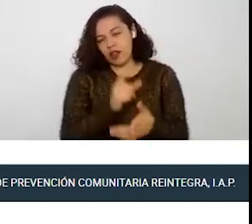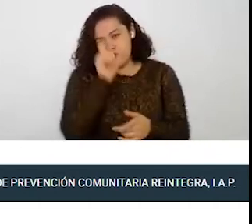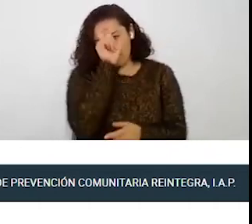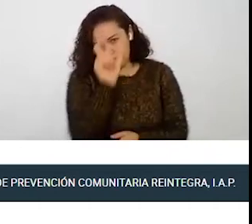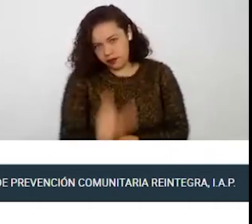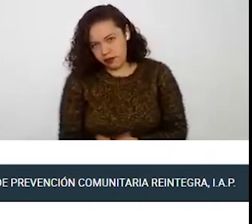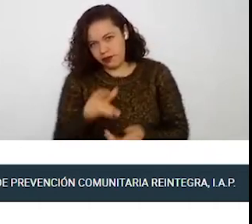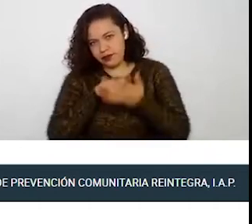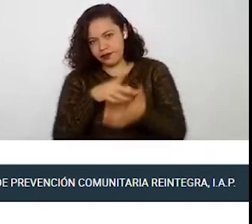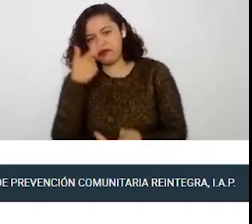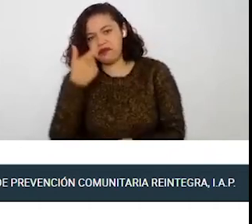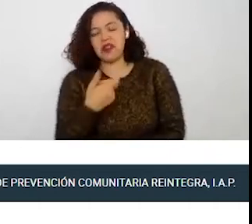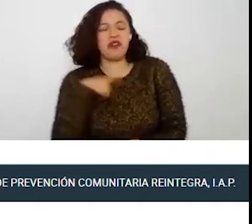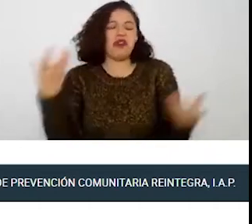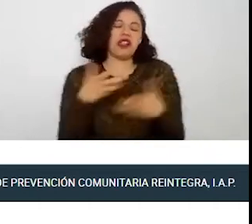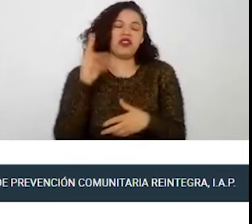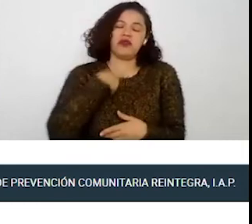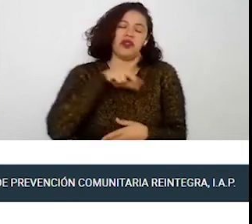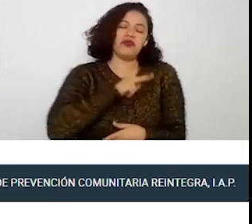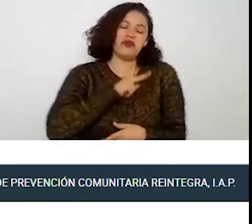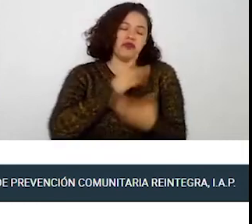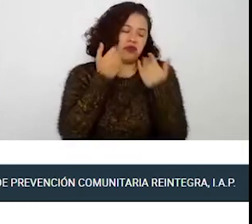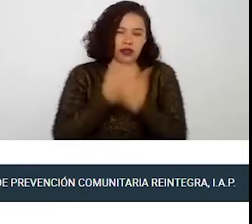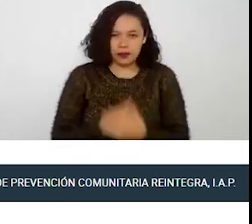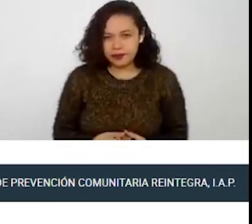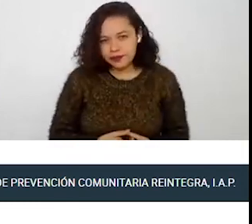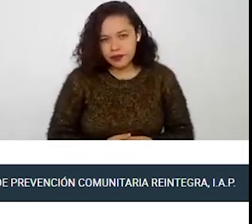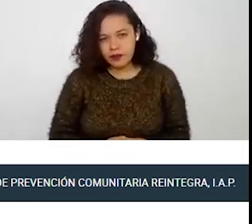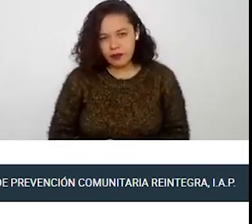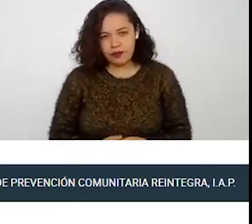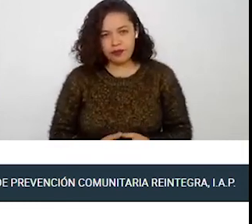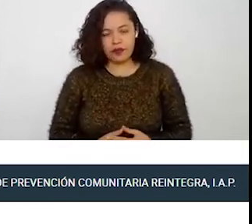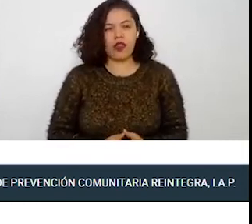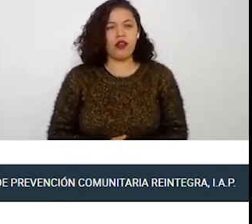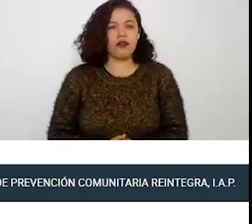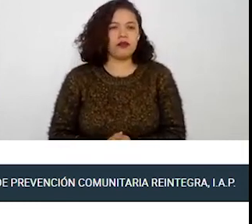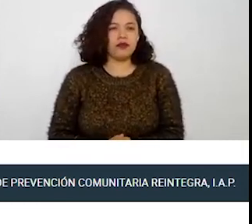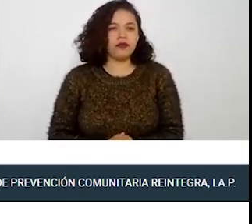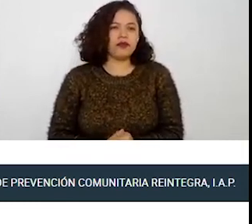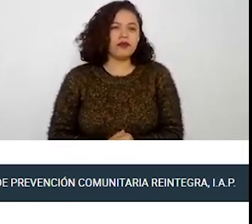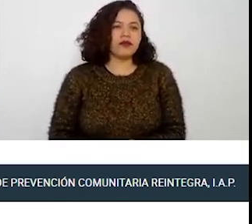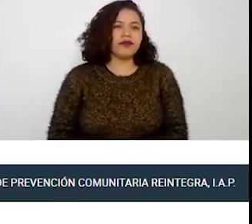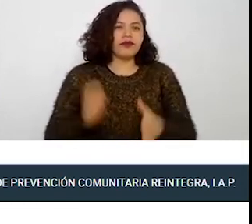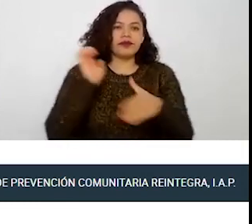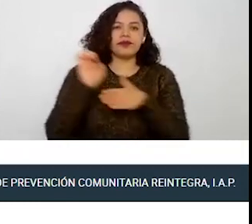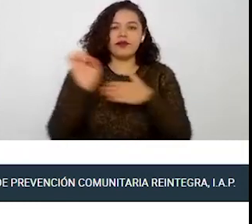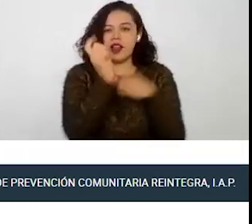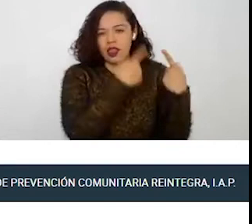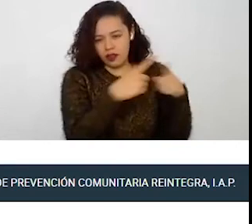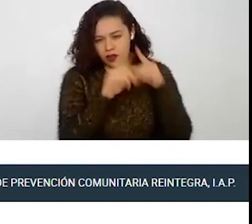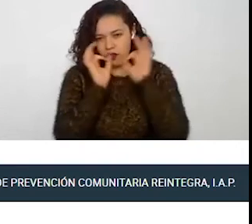de ayudas económicas en este caso no lo voy a hacer porque yo no tengo Entonces nos vamos para atrás hay varias formas de